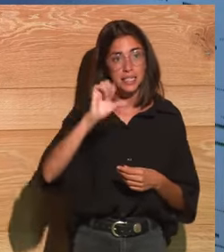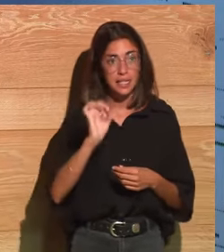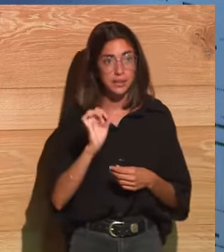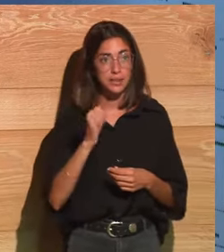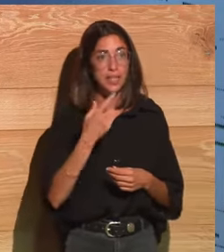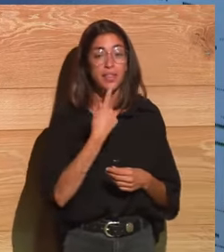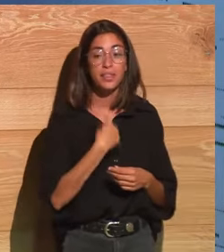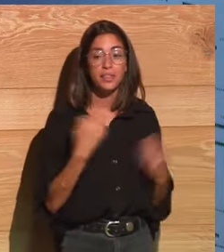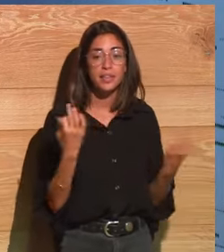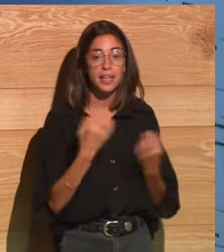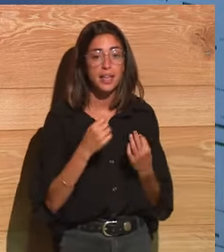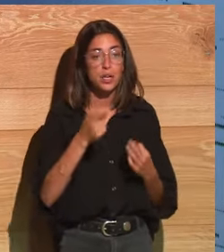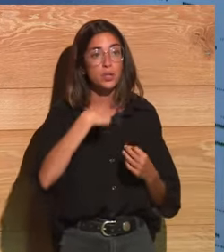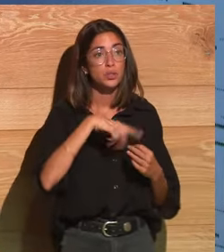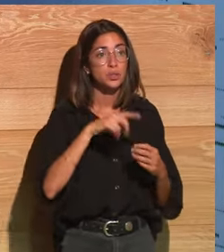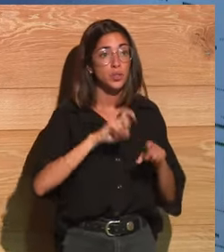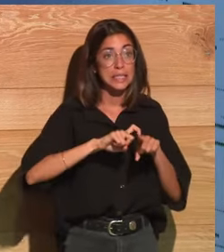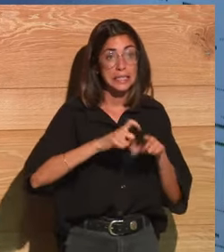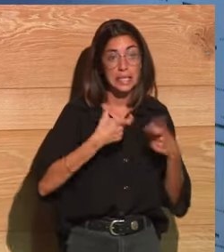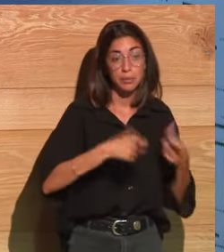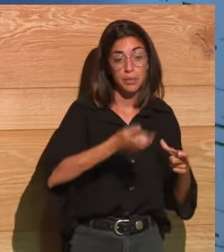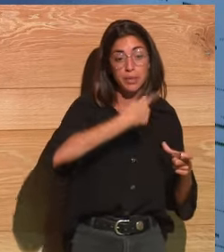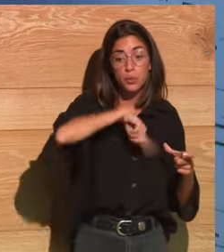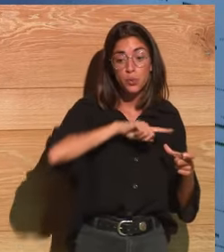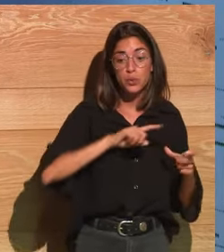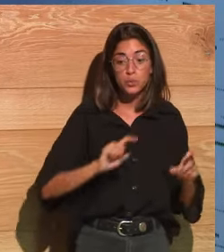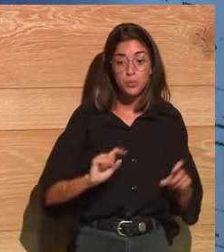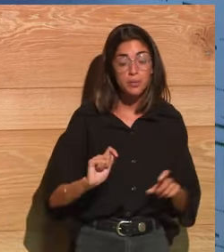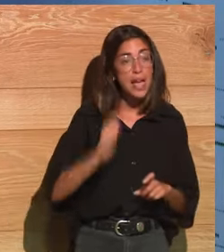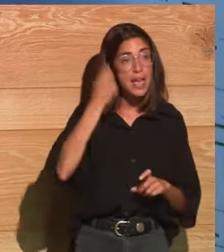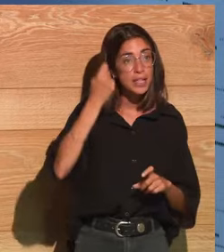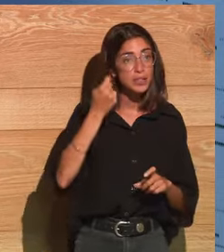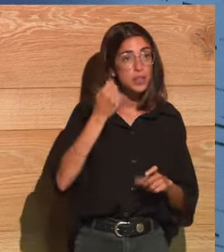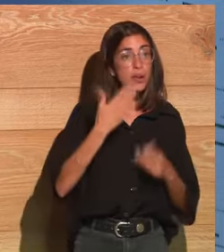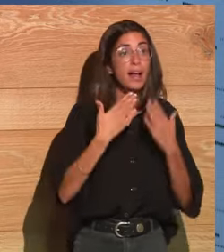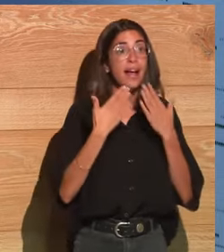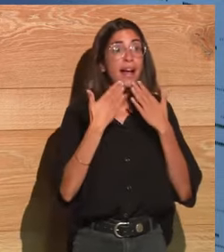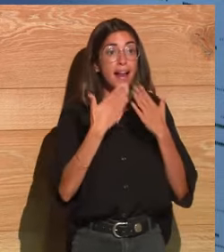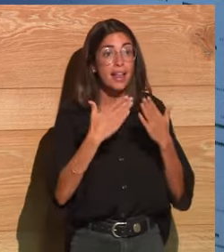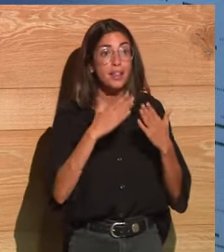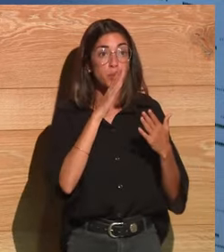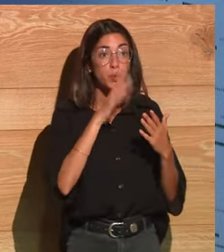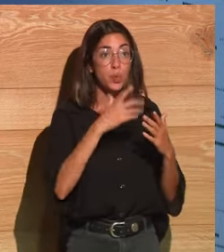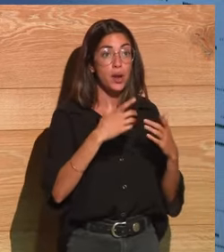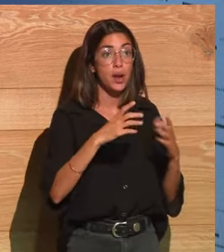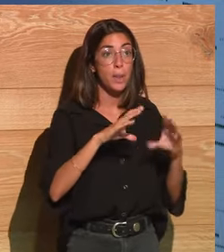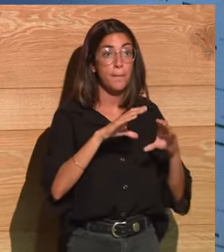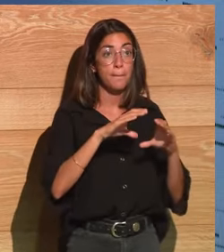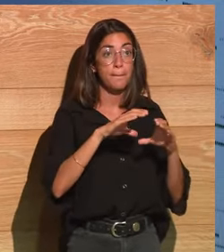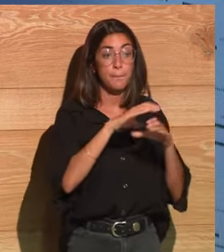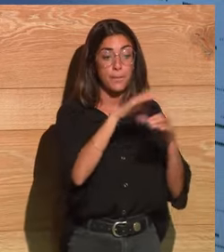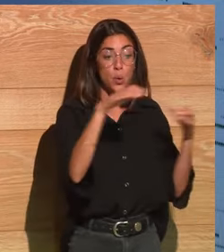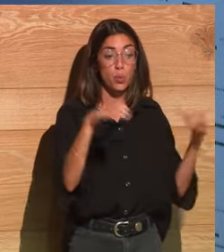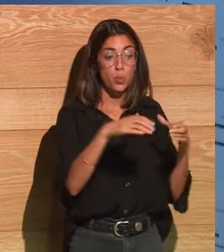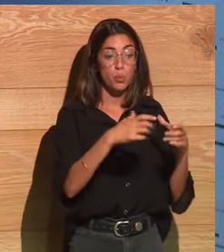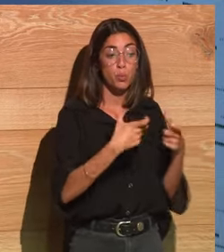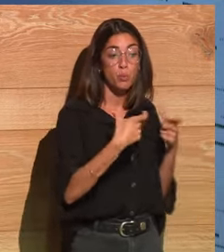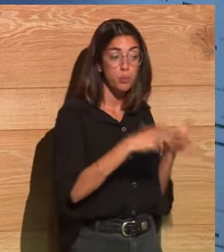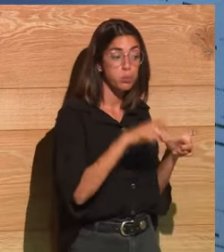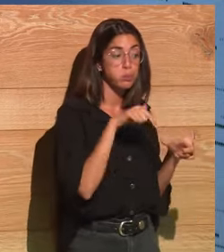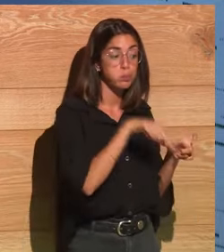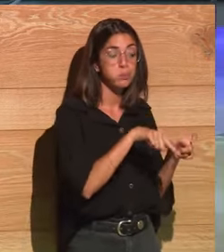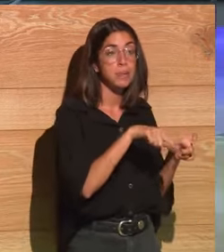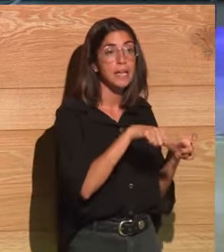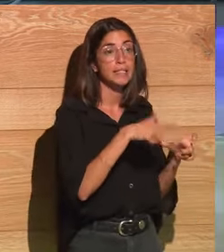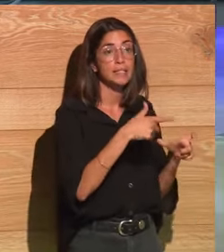especie ha ganado un éxito reproductivo importante gracias a poder contar con una parte de la población que ya no se dedica a la reproducción